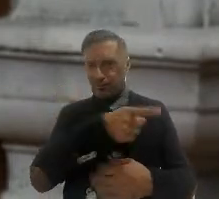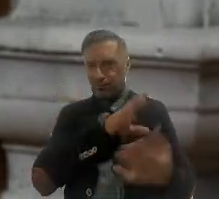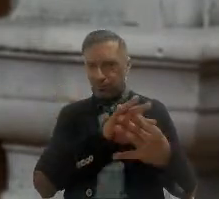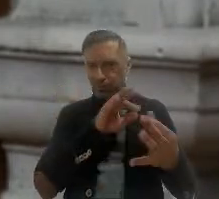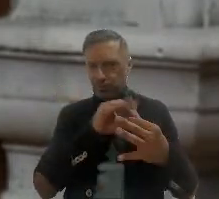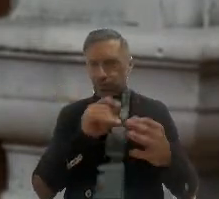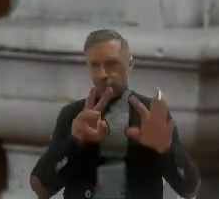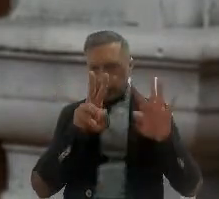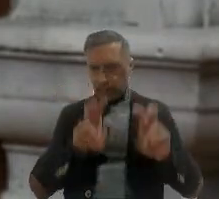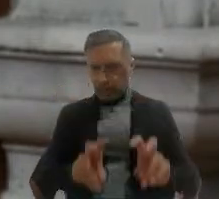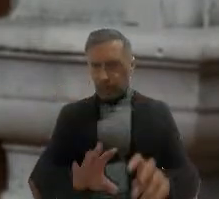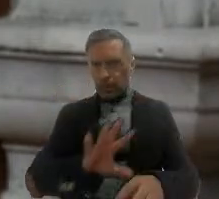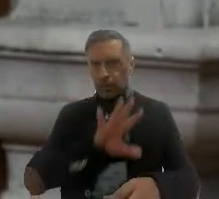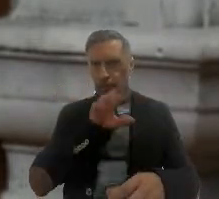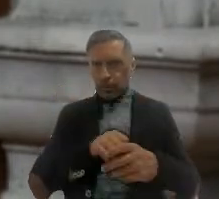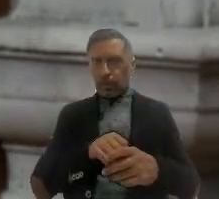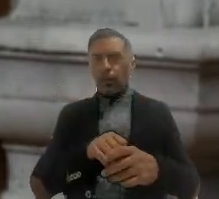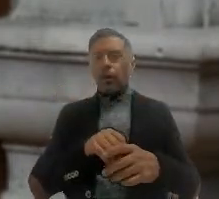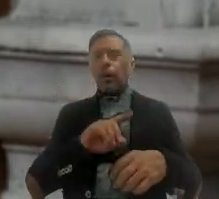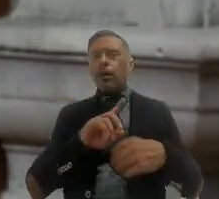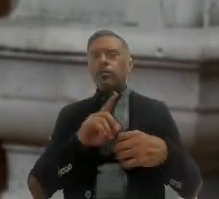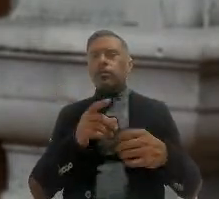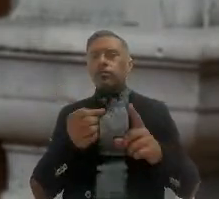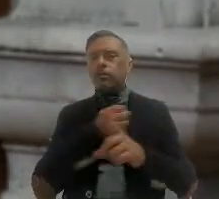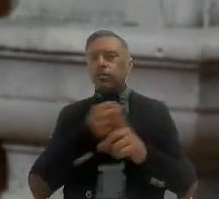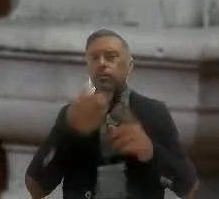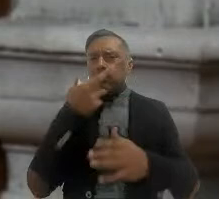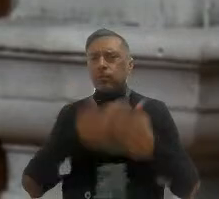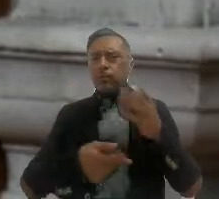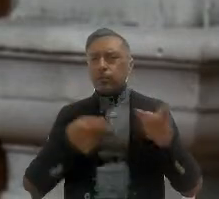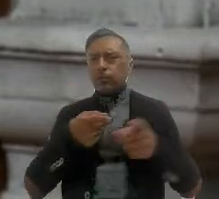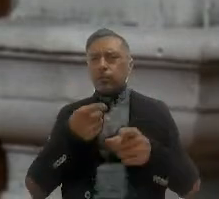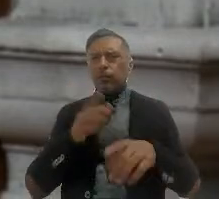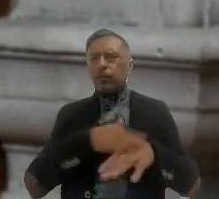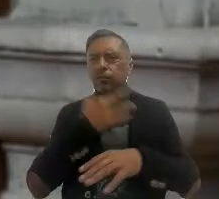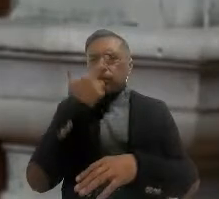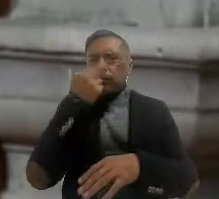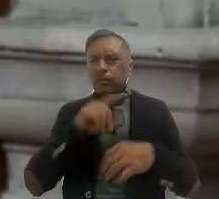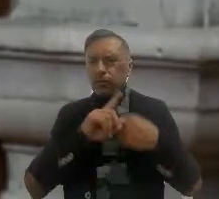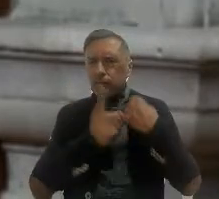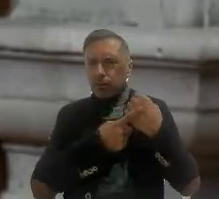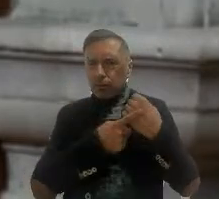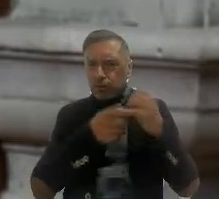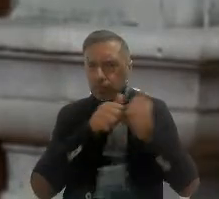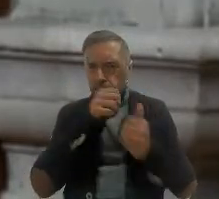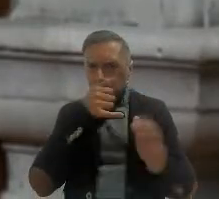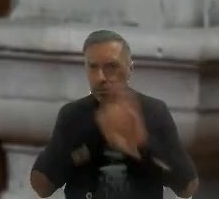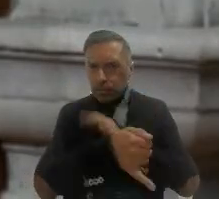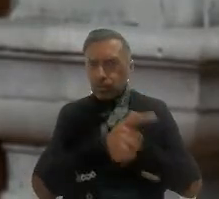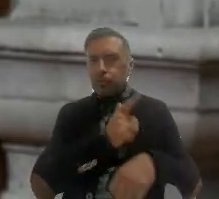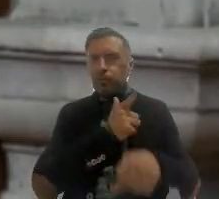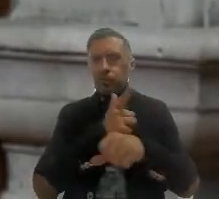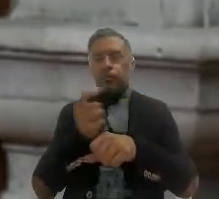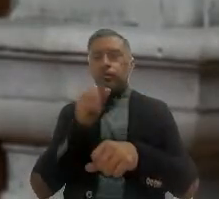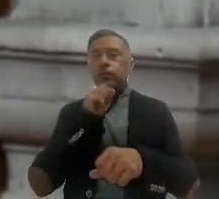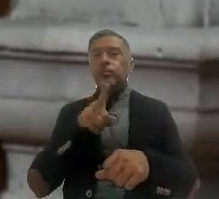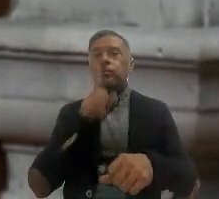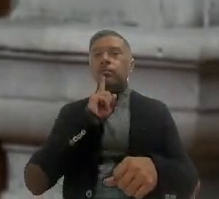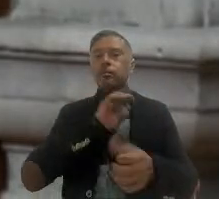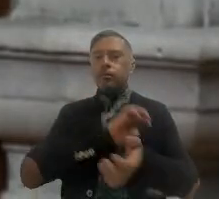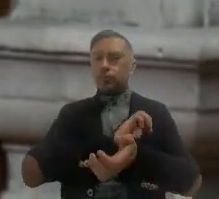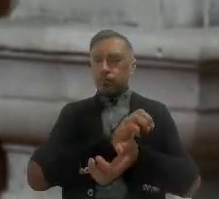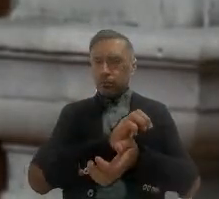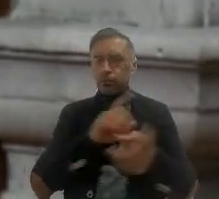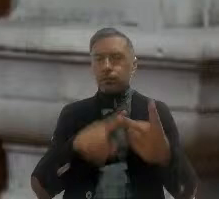causas subyacentes de la violencia de género, incluida la discriminación de género, la desigualdad